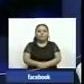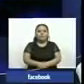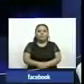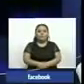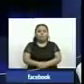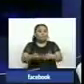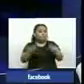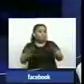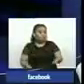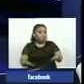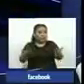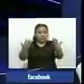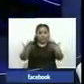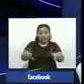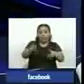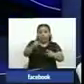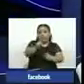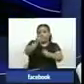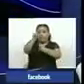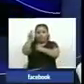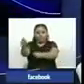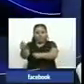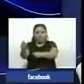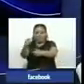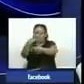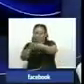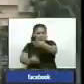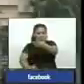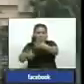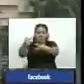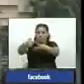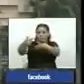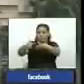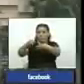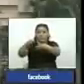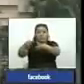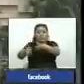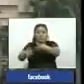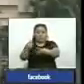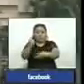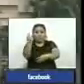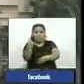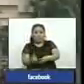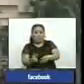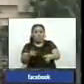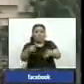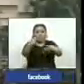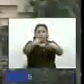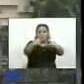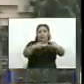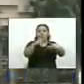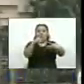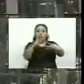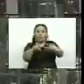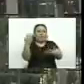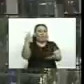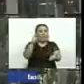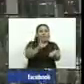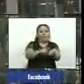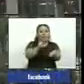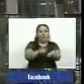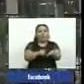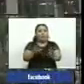Y tras una demanda de inconstitucionalidad interpuesta por un ciudadano contra el decreto de emisión de deuda para el